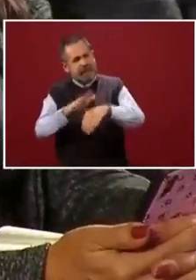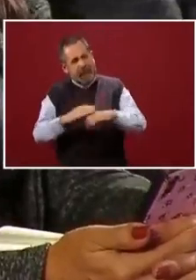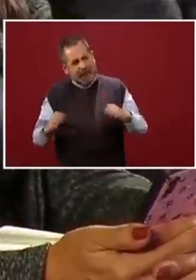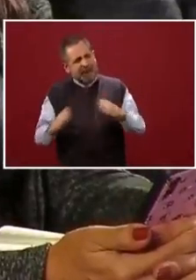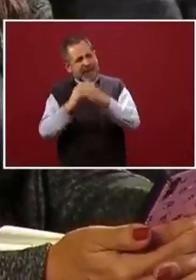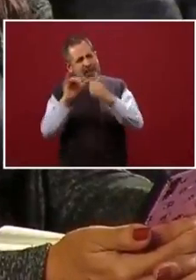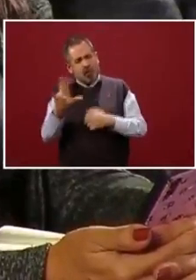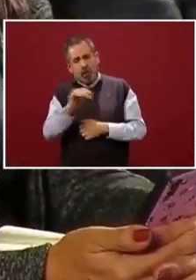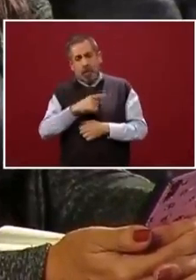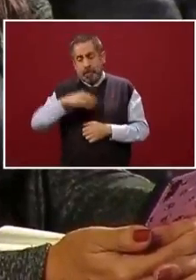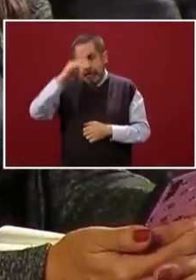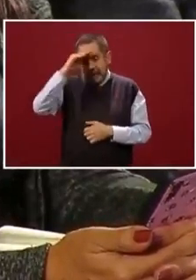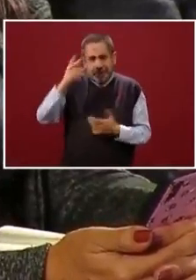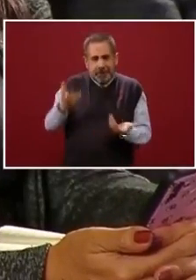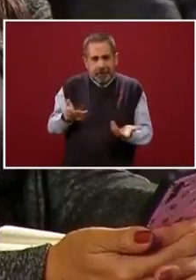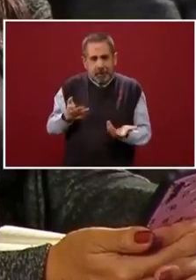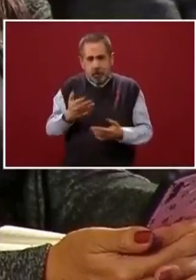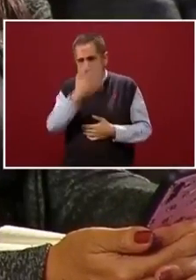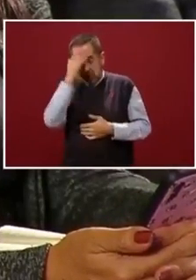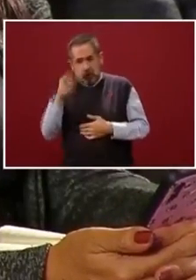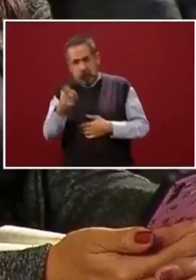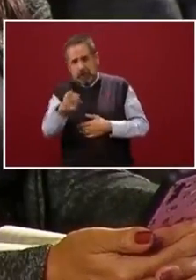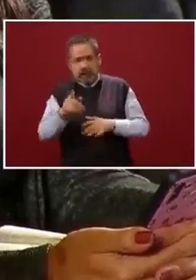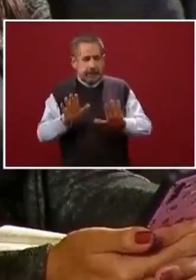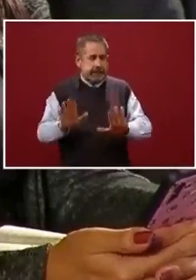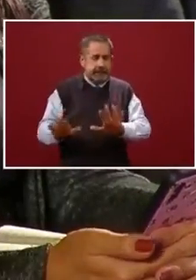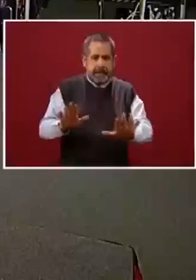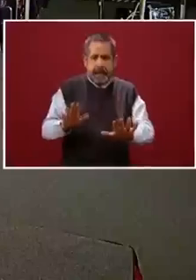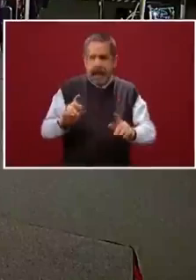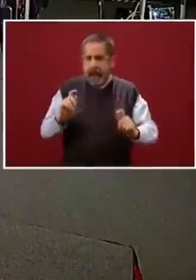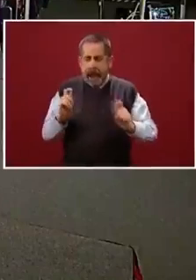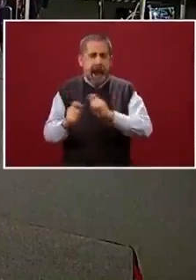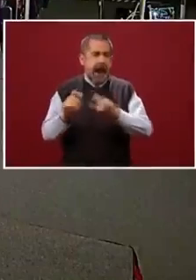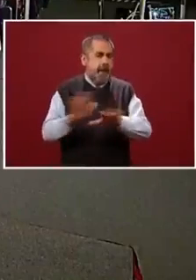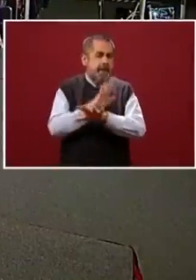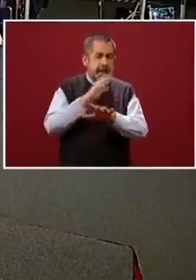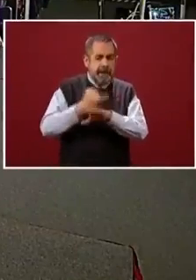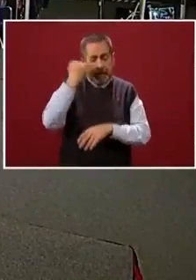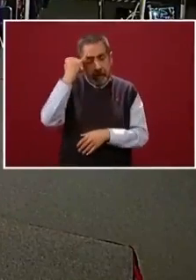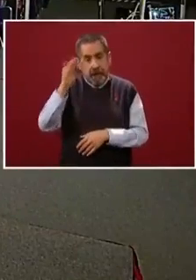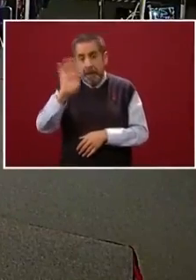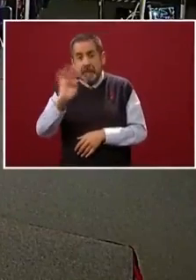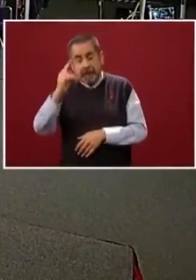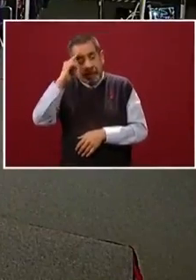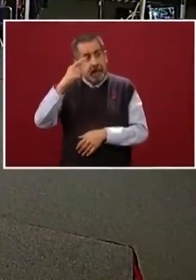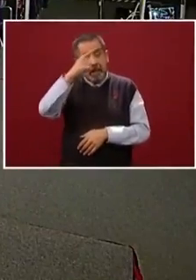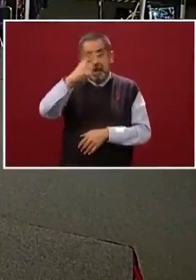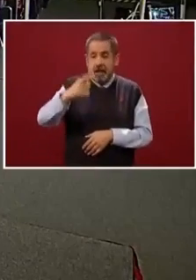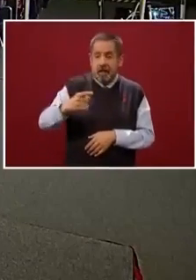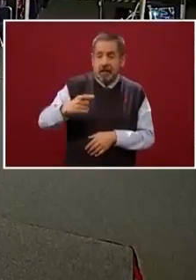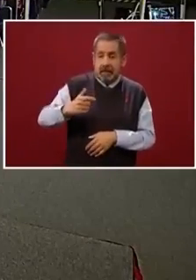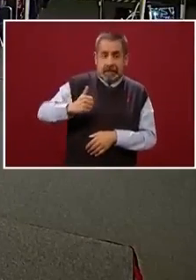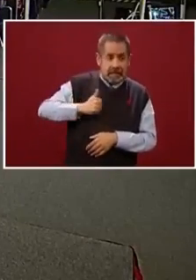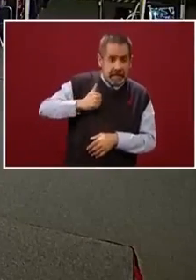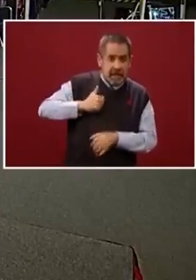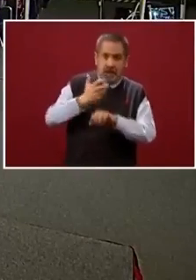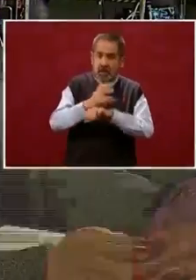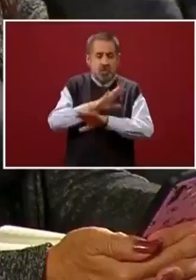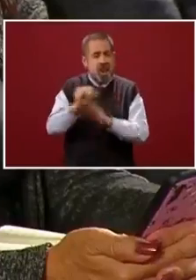están tratando de cambiar esa estrategia, considerando que los dos países ya